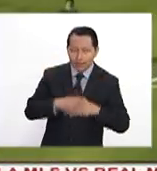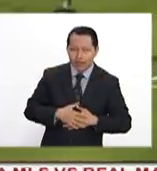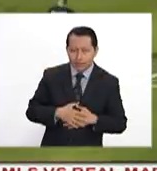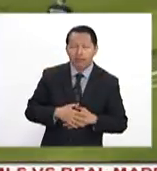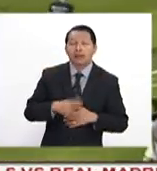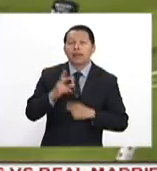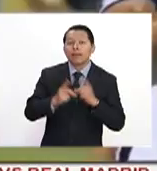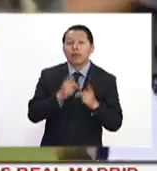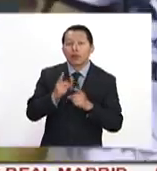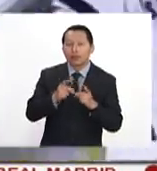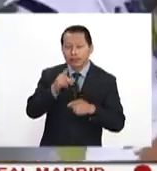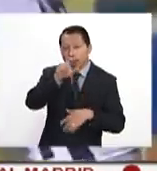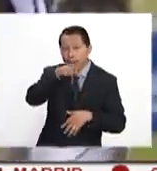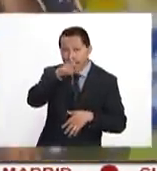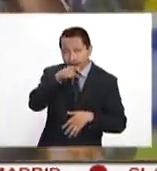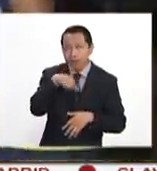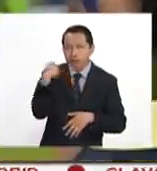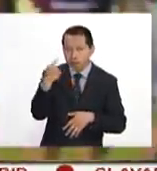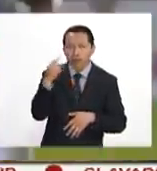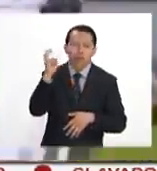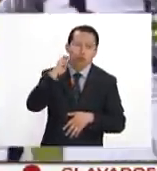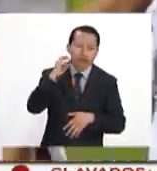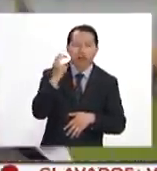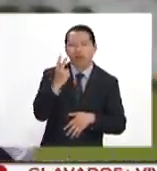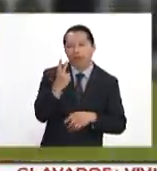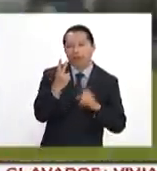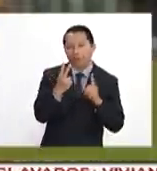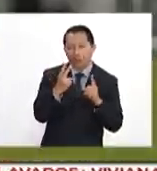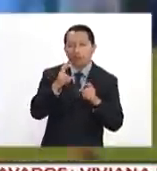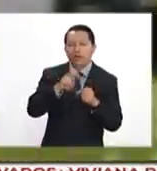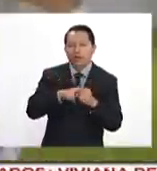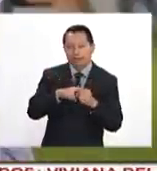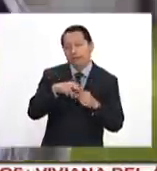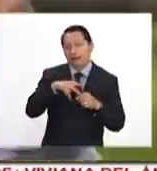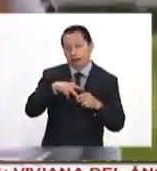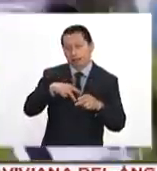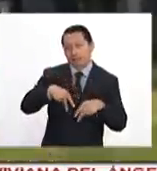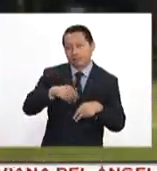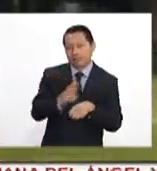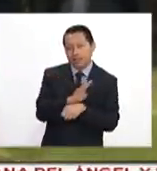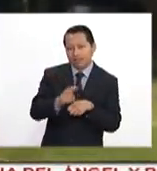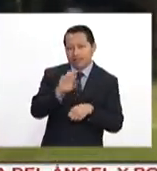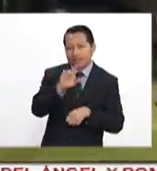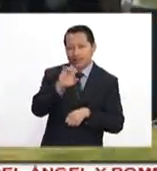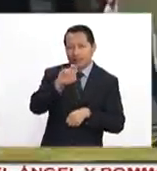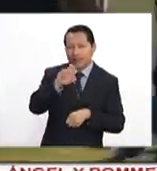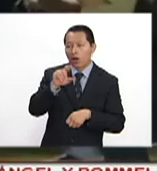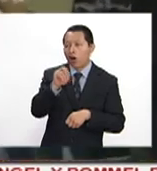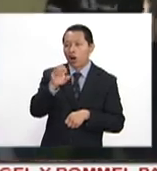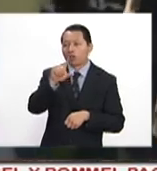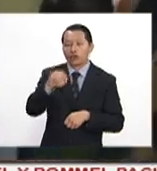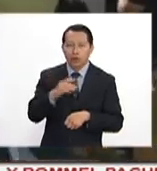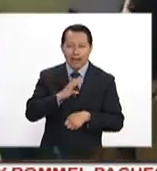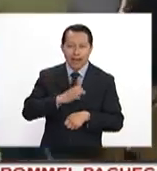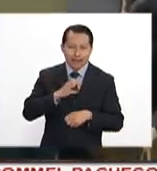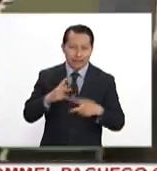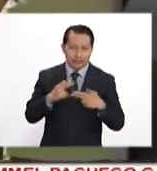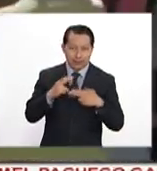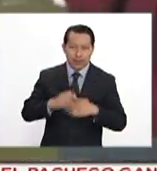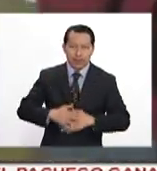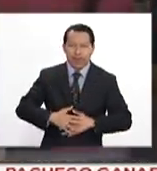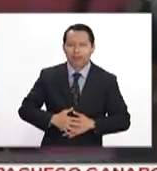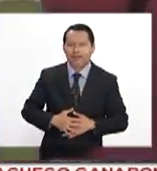Y en los deportes, América cayó ante Murciélagos 2-1 en partido a beneficio de Ezequiel Orozco en su lucha contra el cáncer.